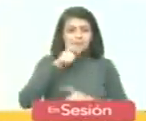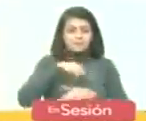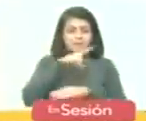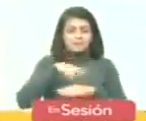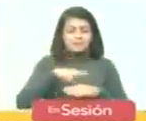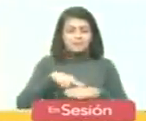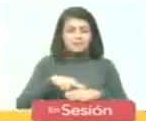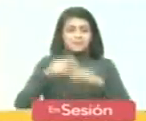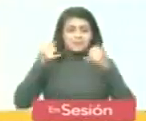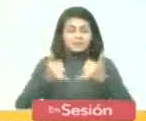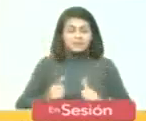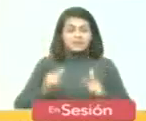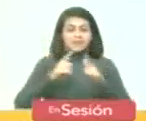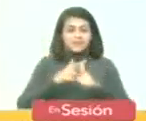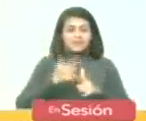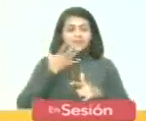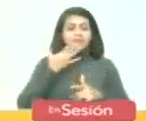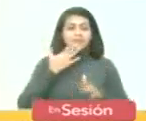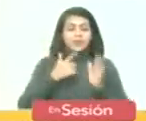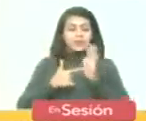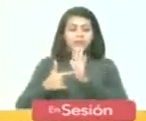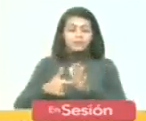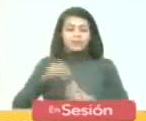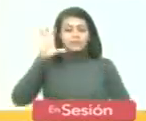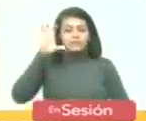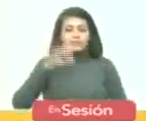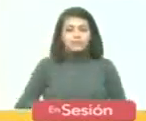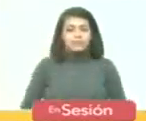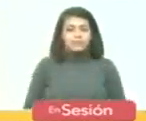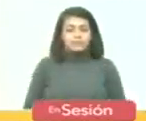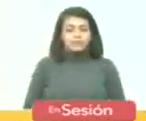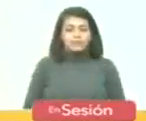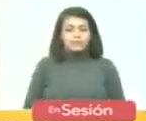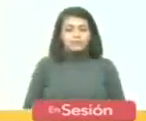Son los hijos ejemplares de la patria.